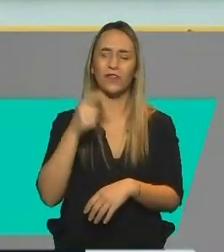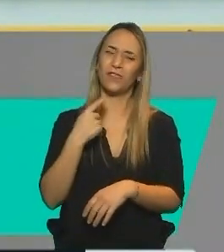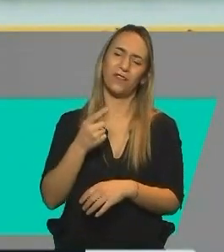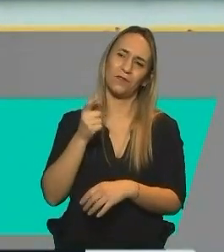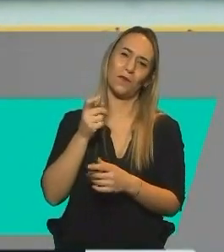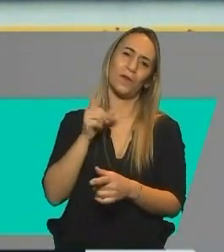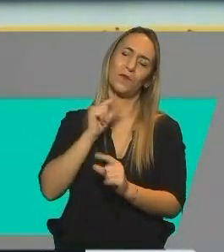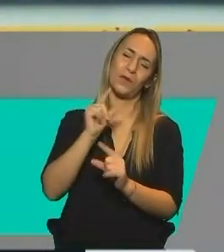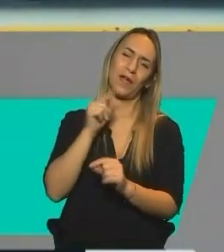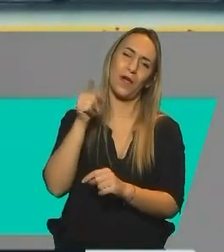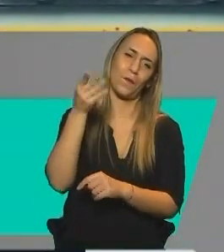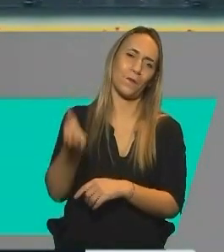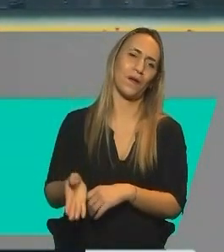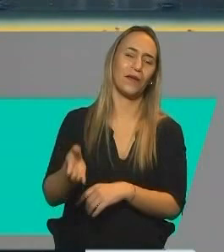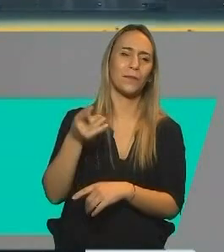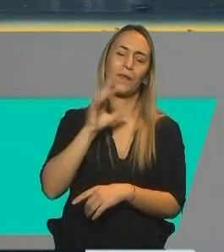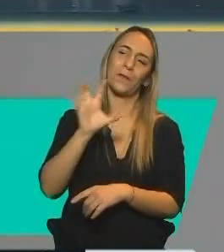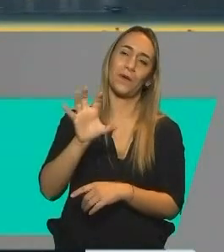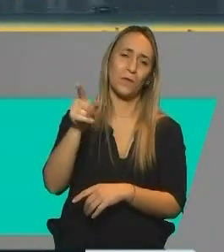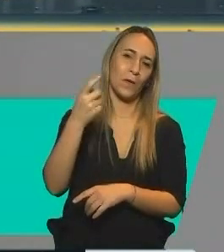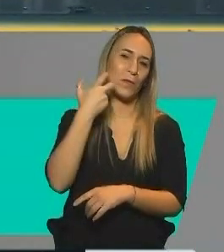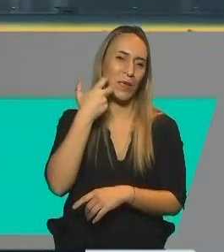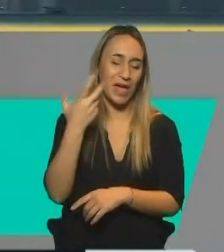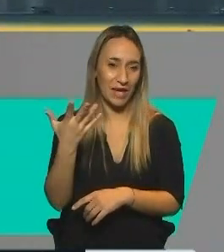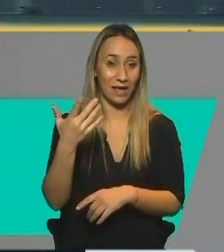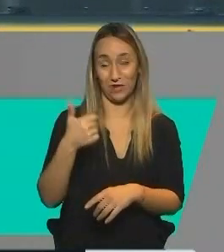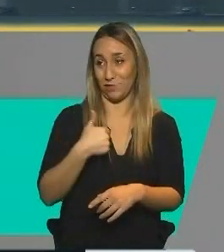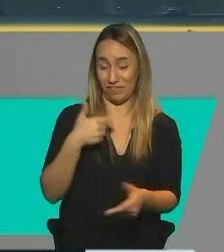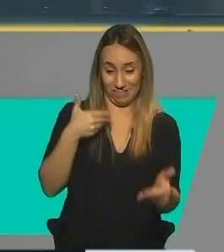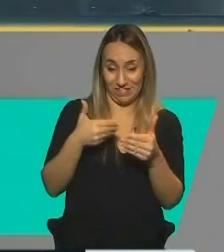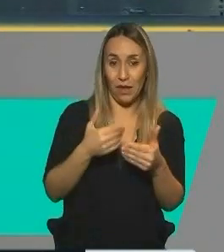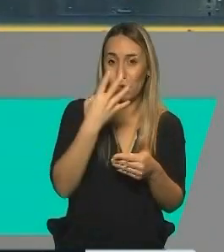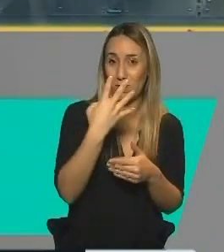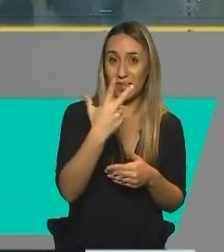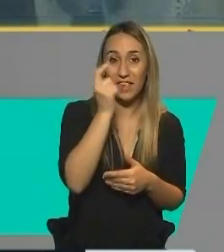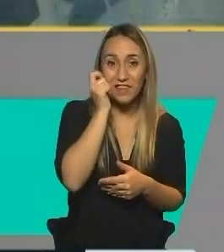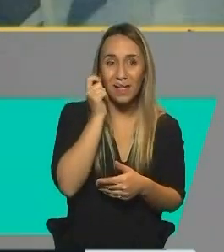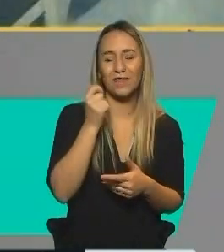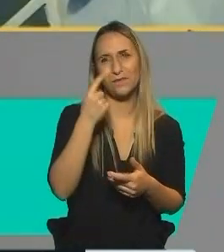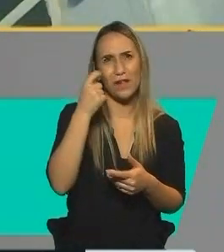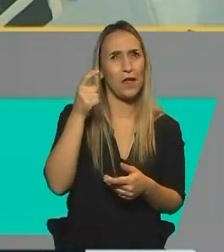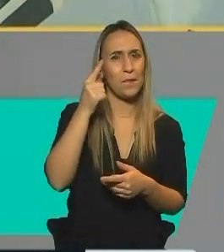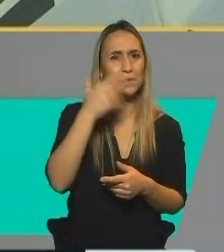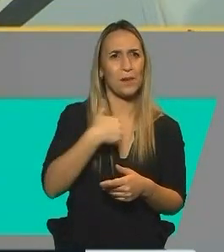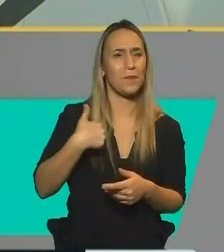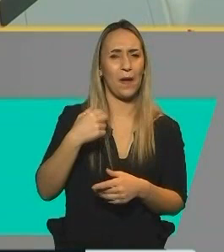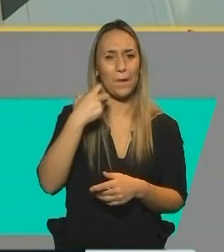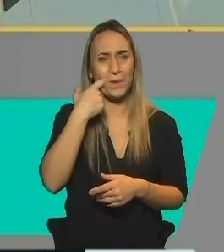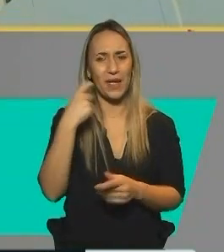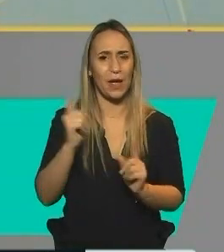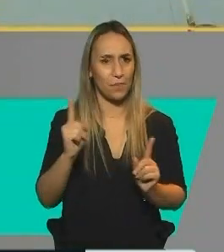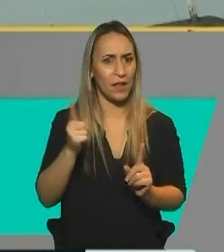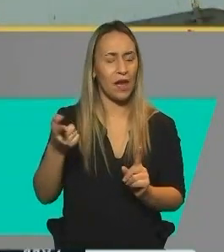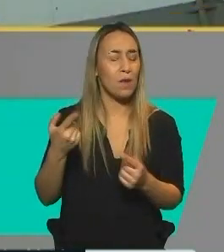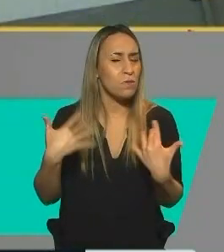vieja, y hoy casi a esa edad, hoy tengo 43 años, no era vieja. Mamá era una persona muy